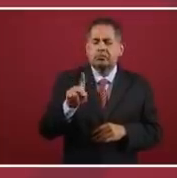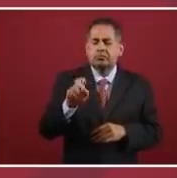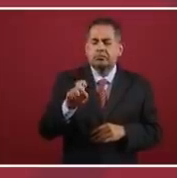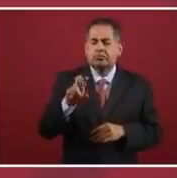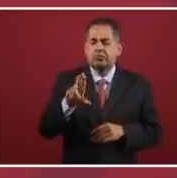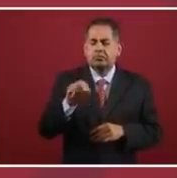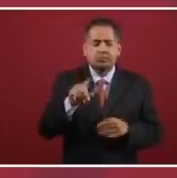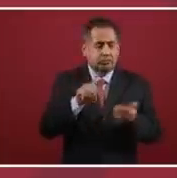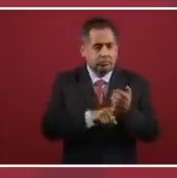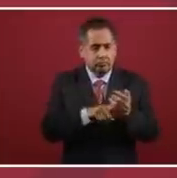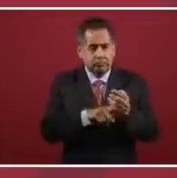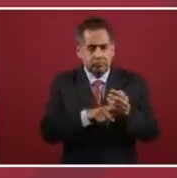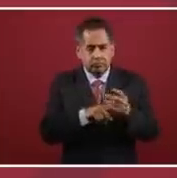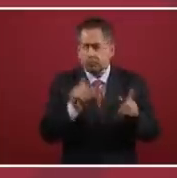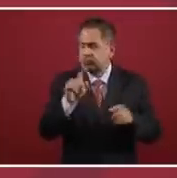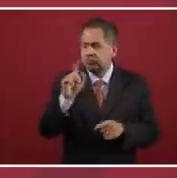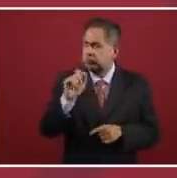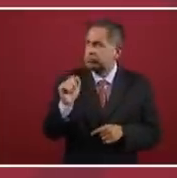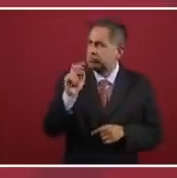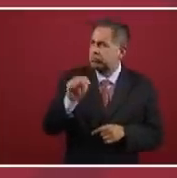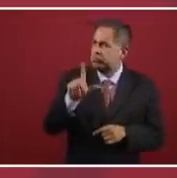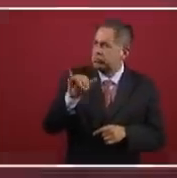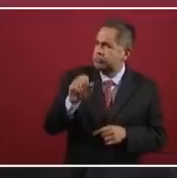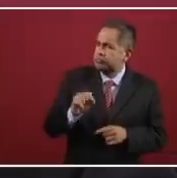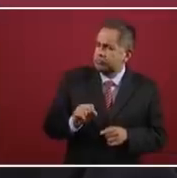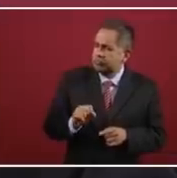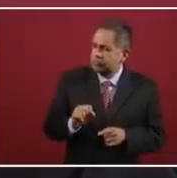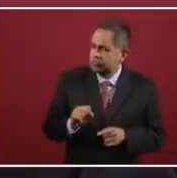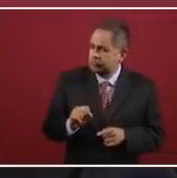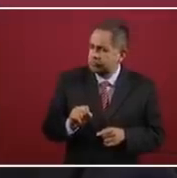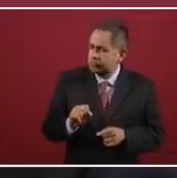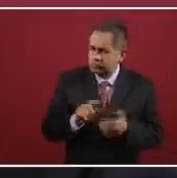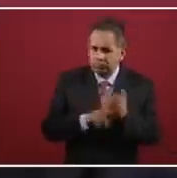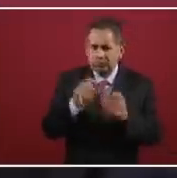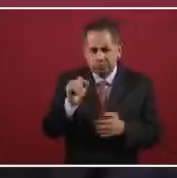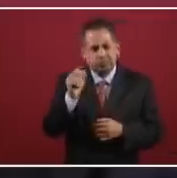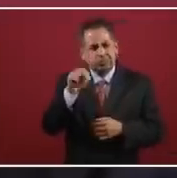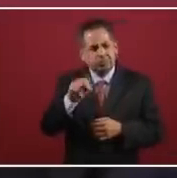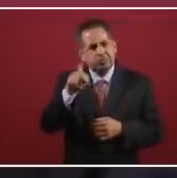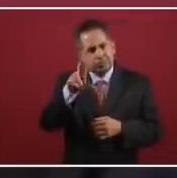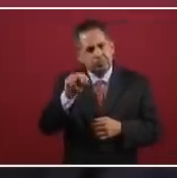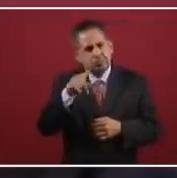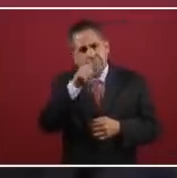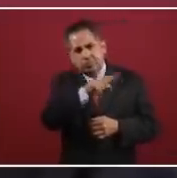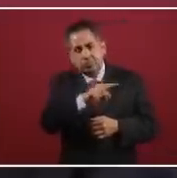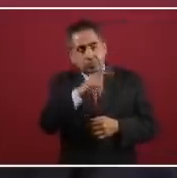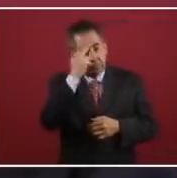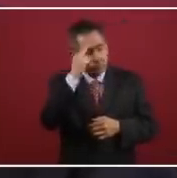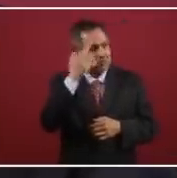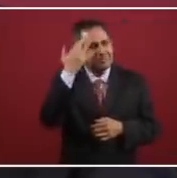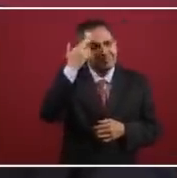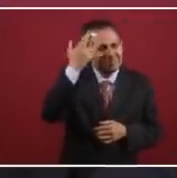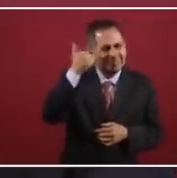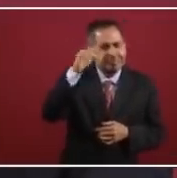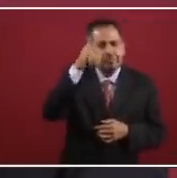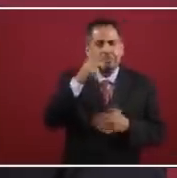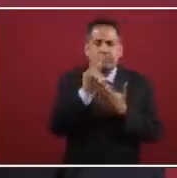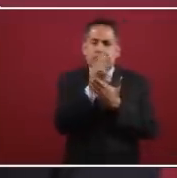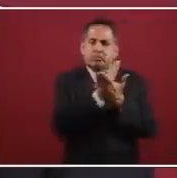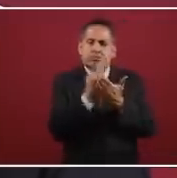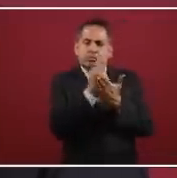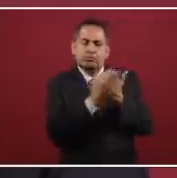El Cerro de San Luis, el Cerro de San Pedro, era el escudo de San Luis Potosí.